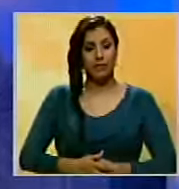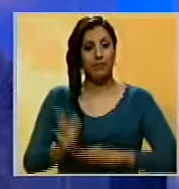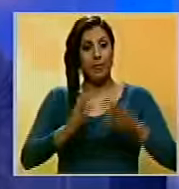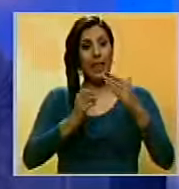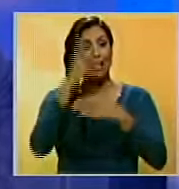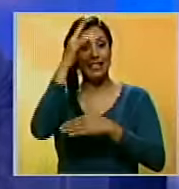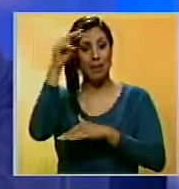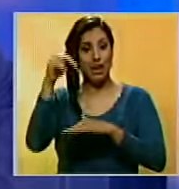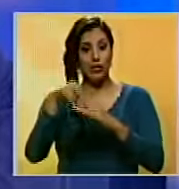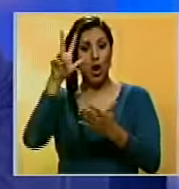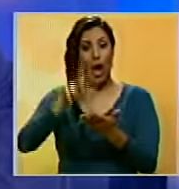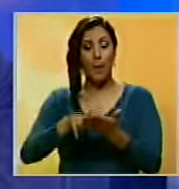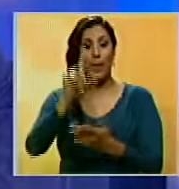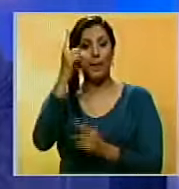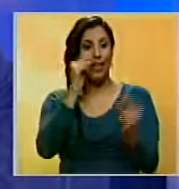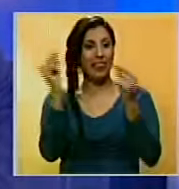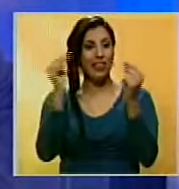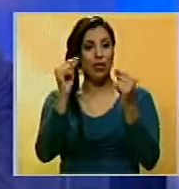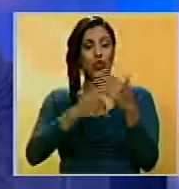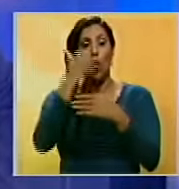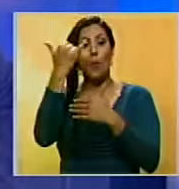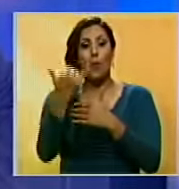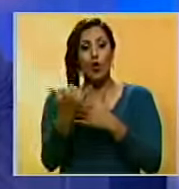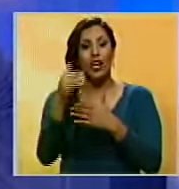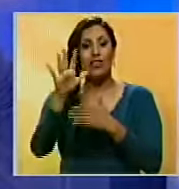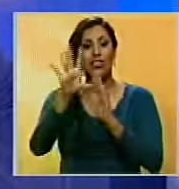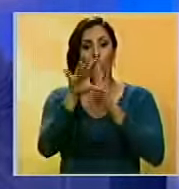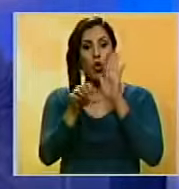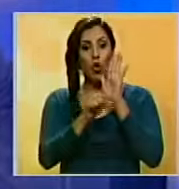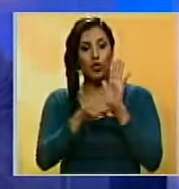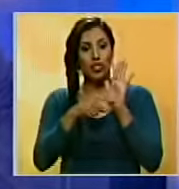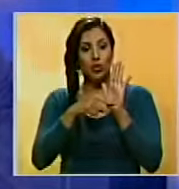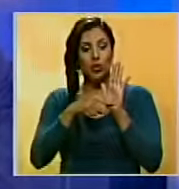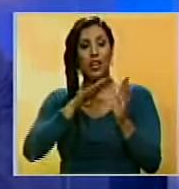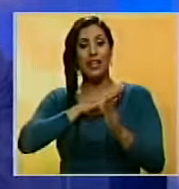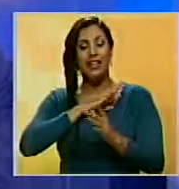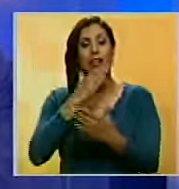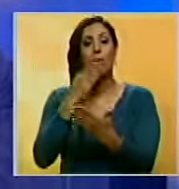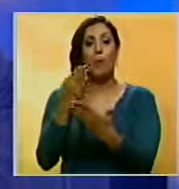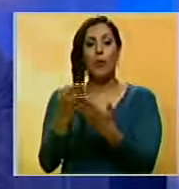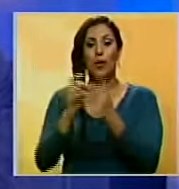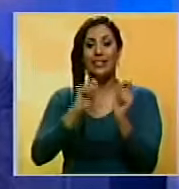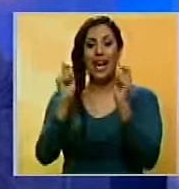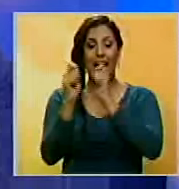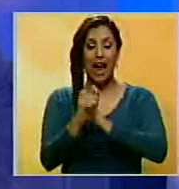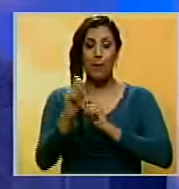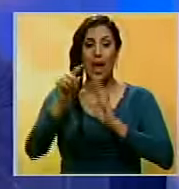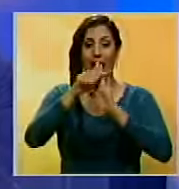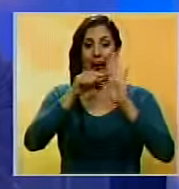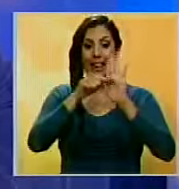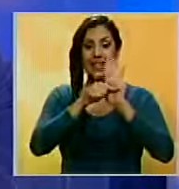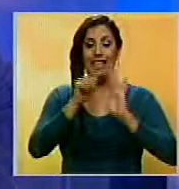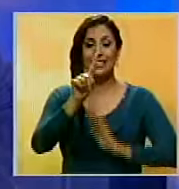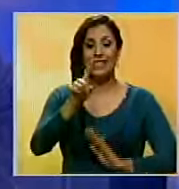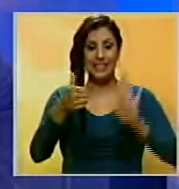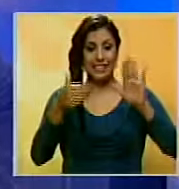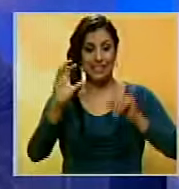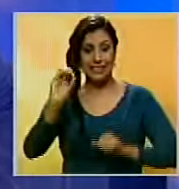la asamblea nacional aprobó en primera discusión el proyecto de enmienda constitucional en el cual se propone la modificación de los artículos